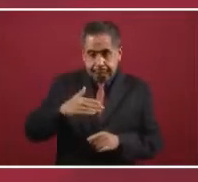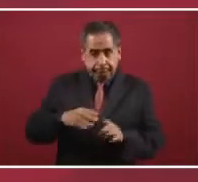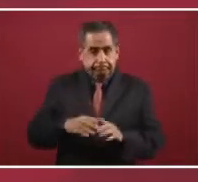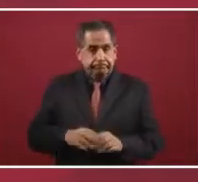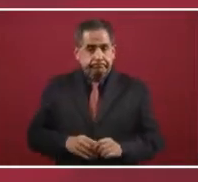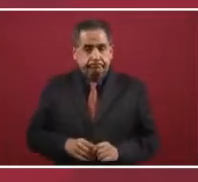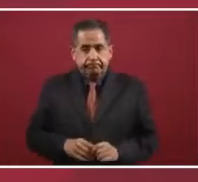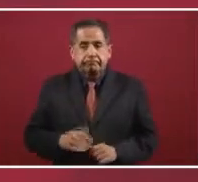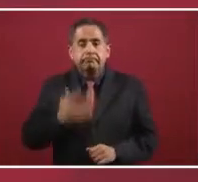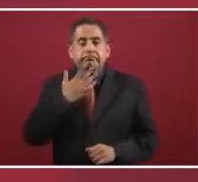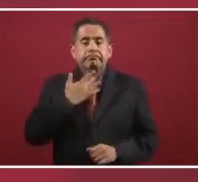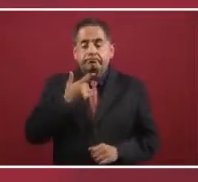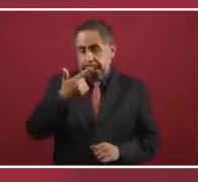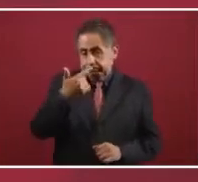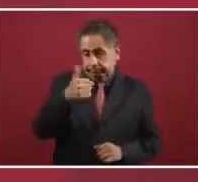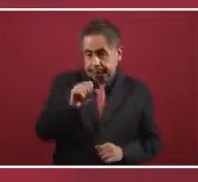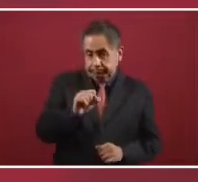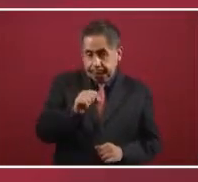el gas